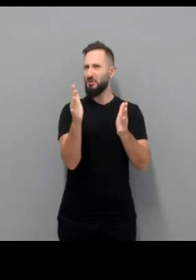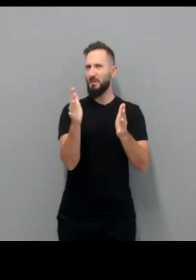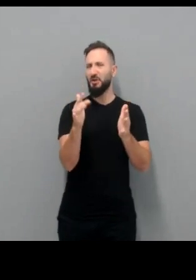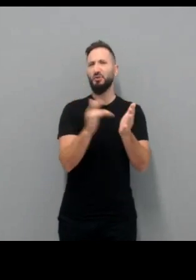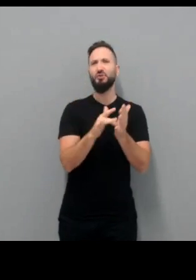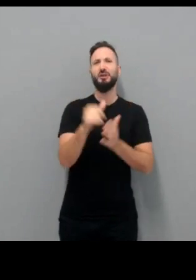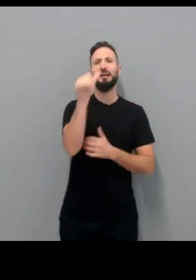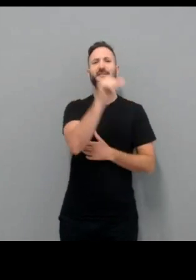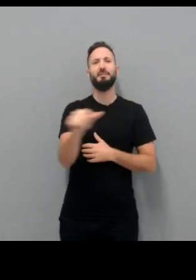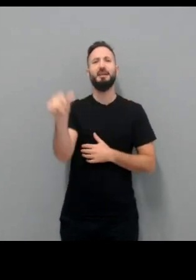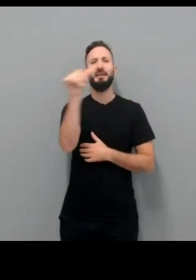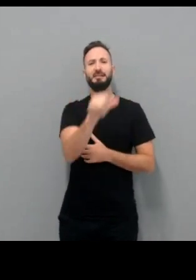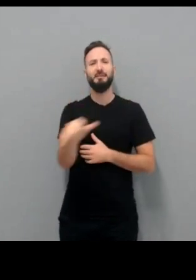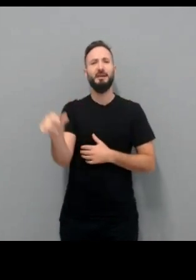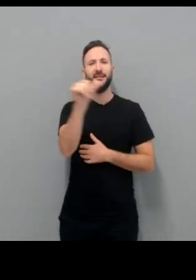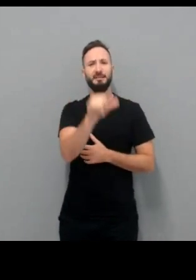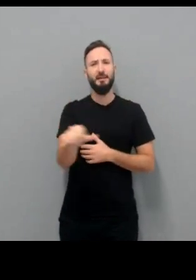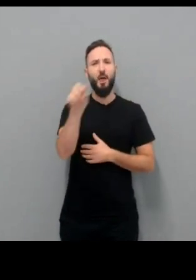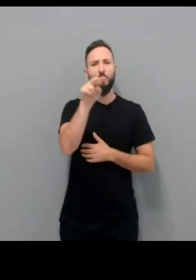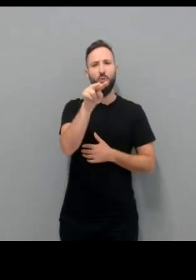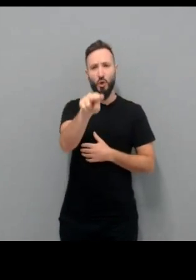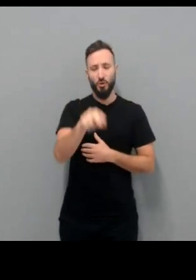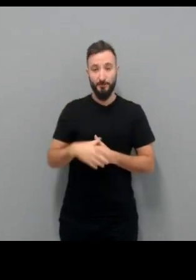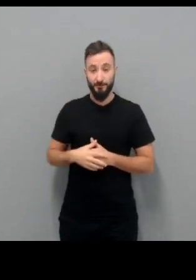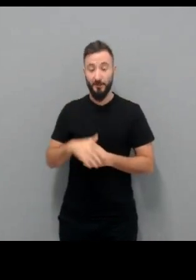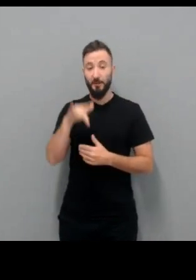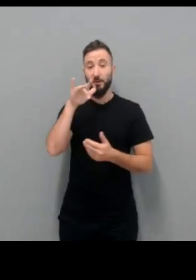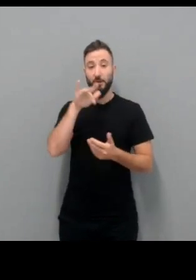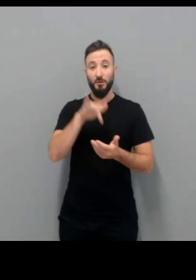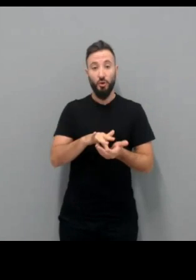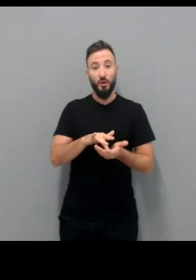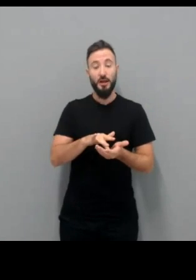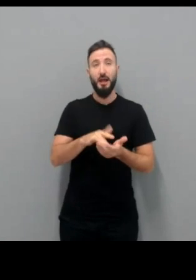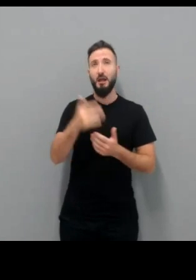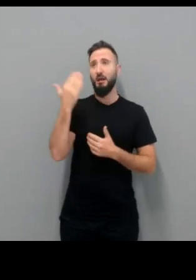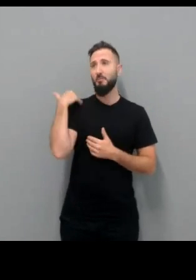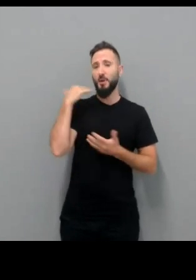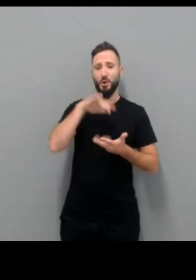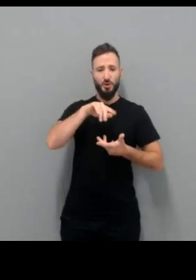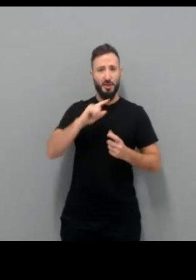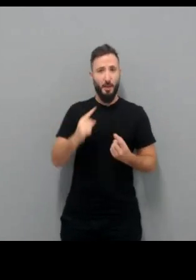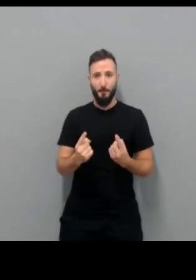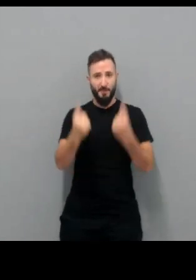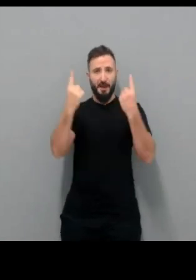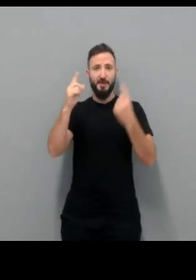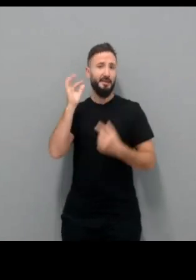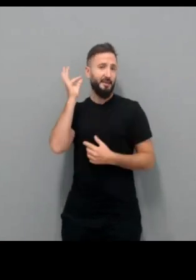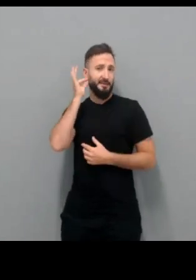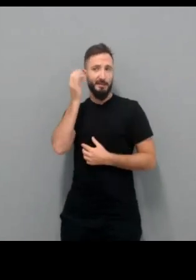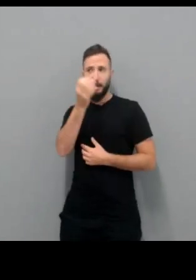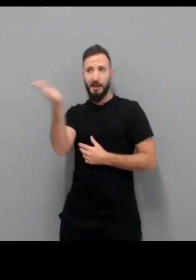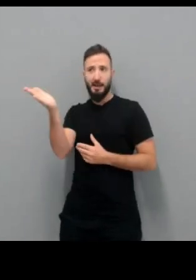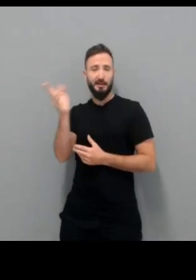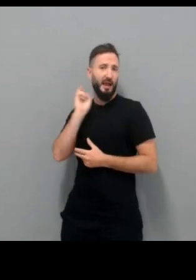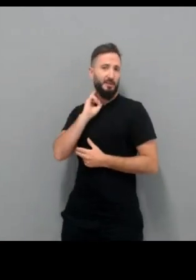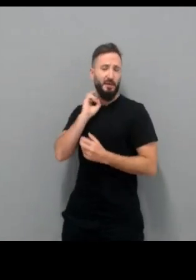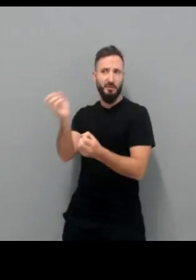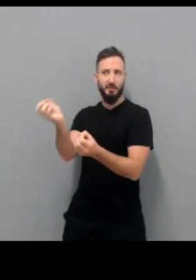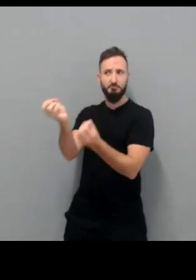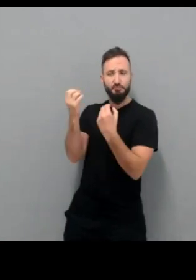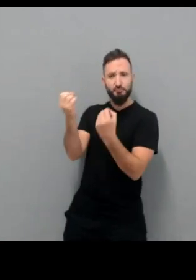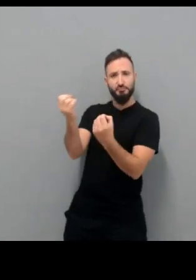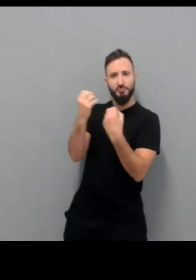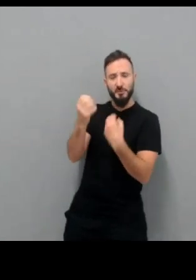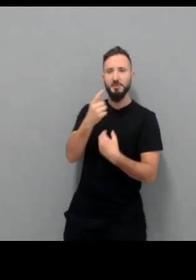semanales. Y la primera noticia que tuve de esto fue aquí las chicas de Aspace, que me dijeron un día que, bueno,